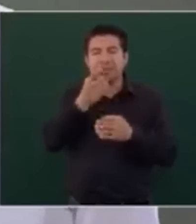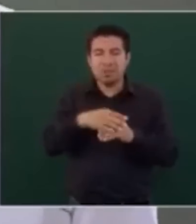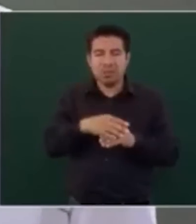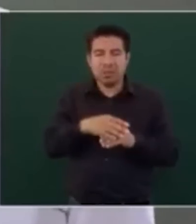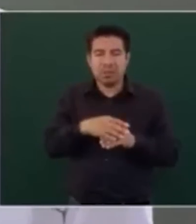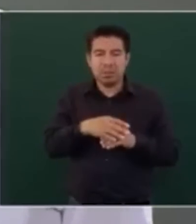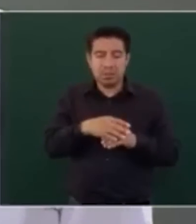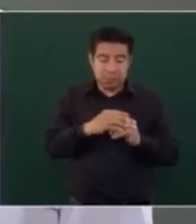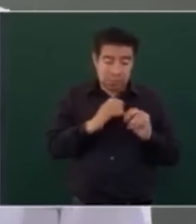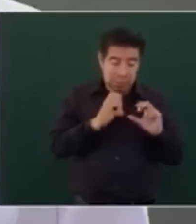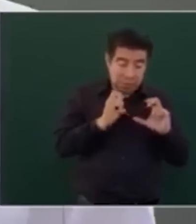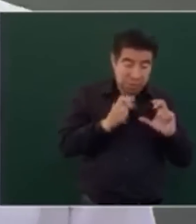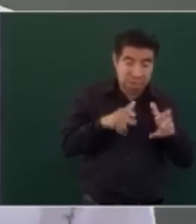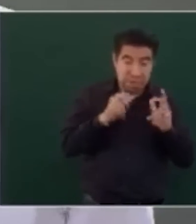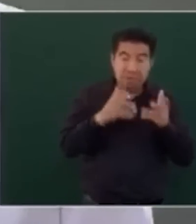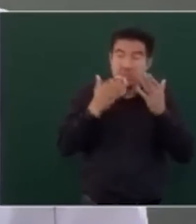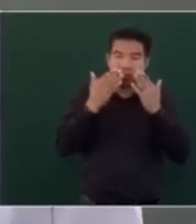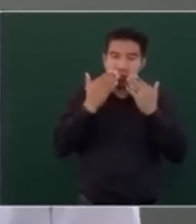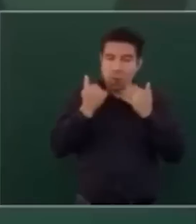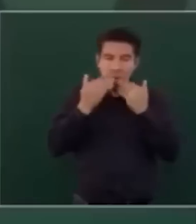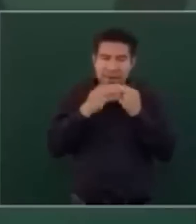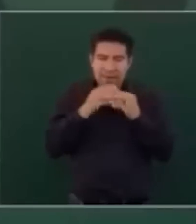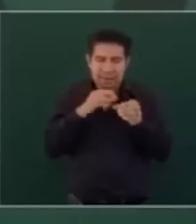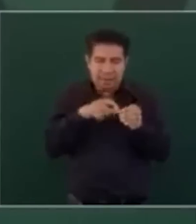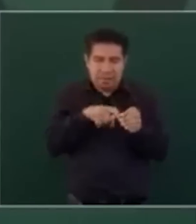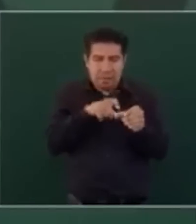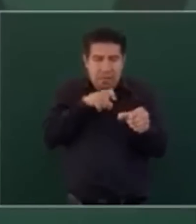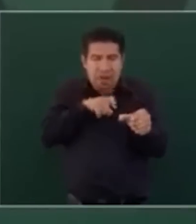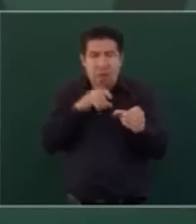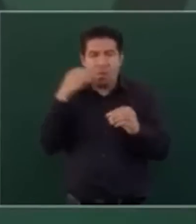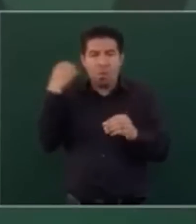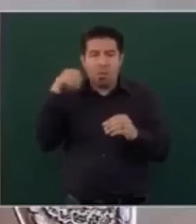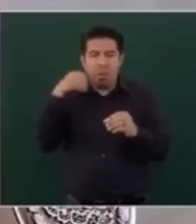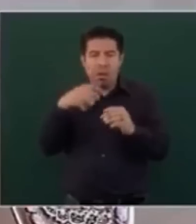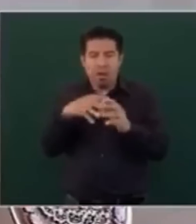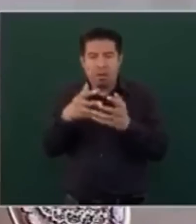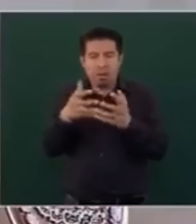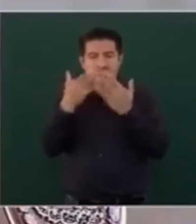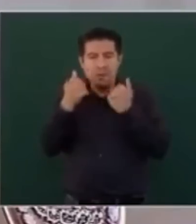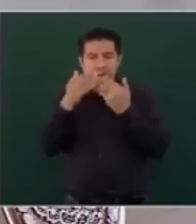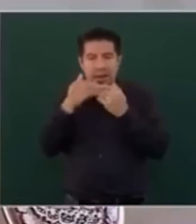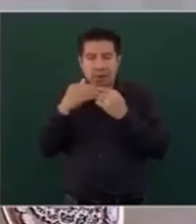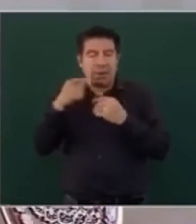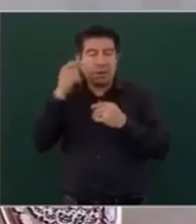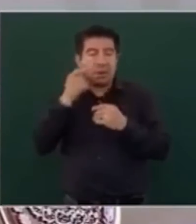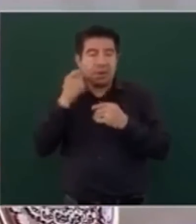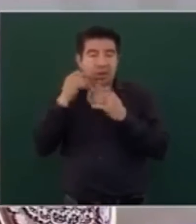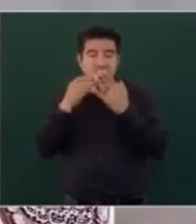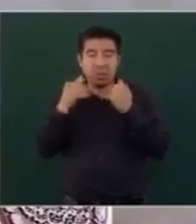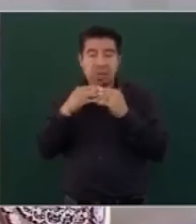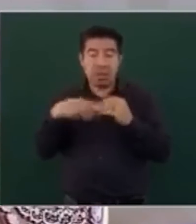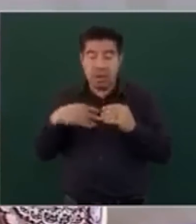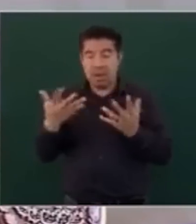Chiapas, si no existiera Oaxaca, si no existiera Guerrero, México fuese